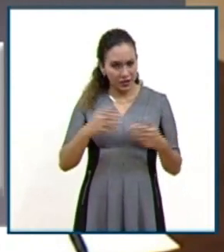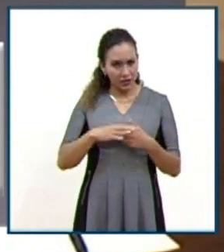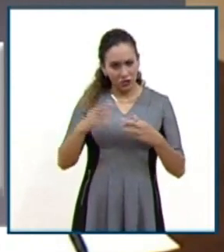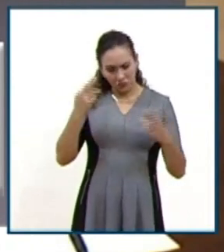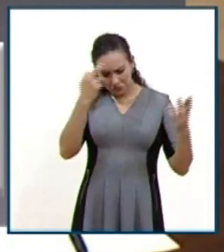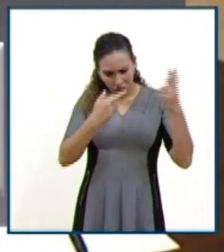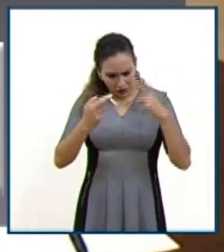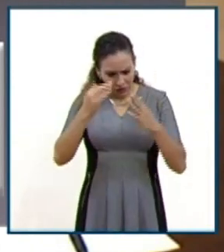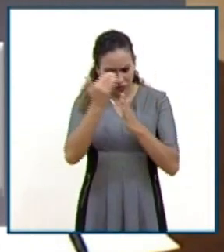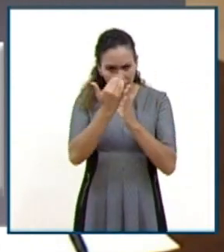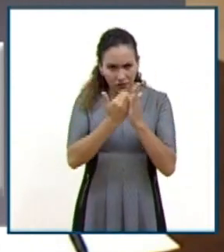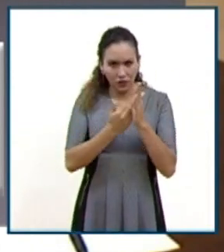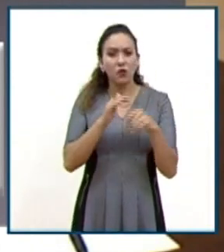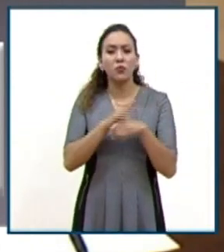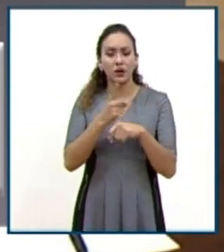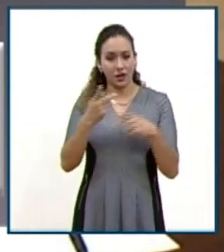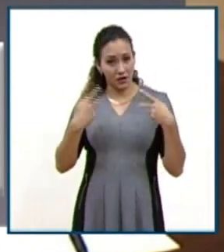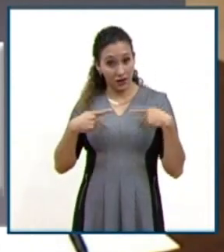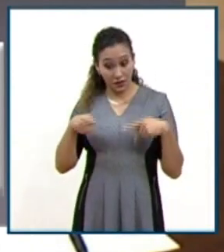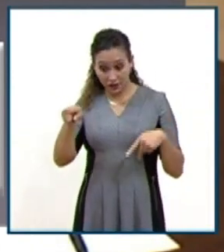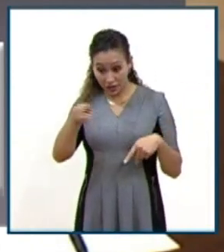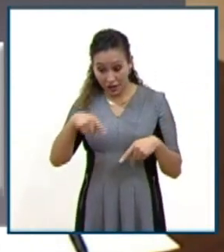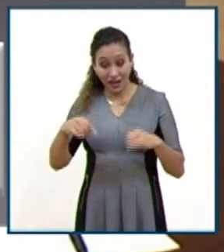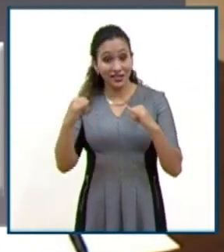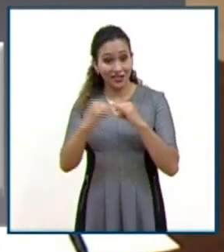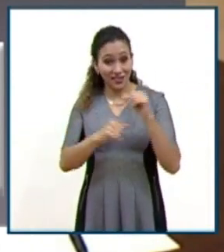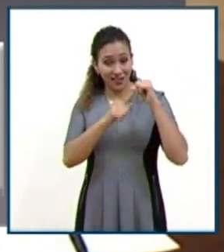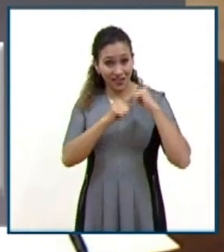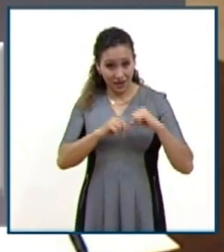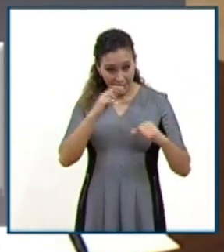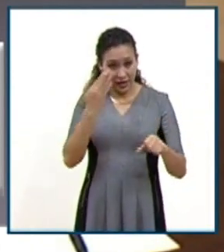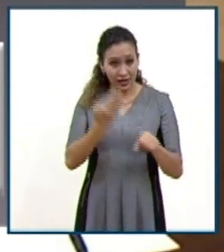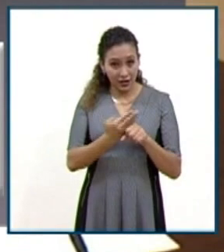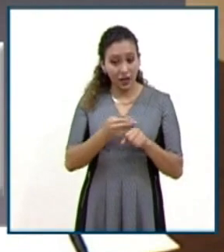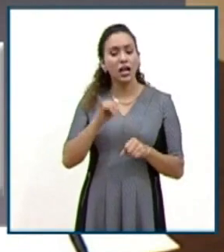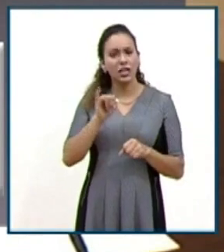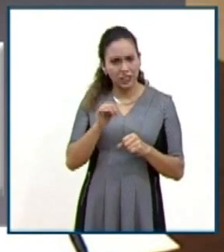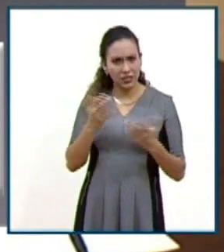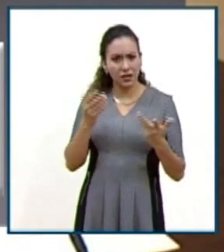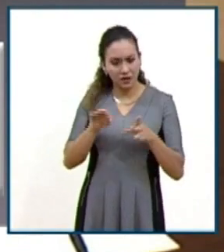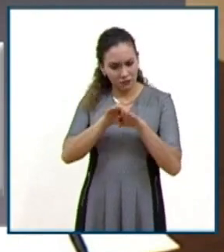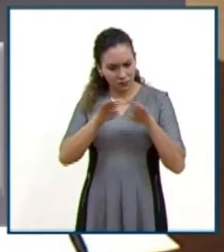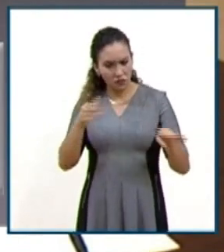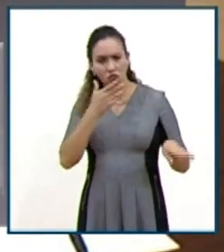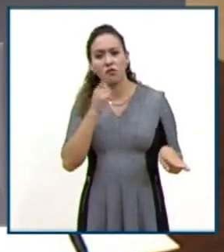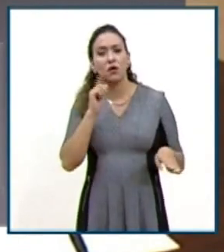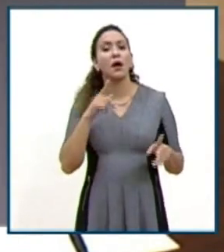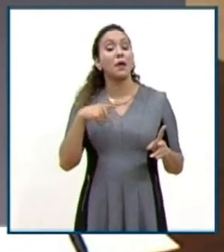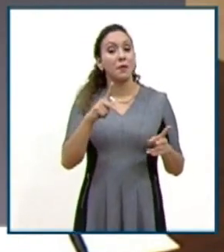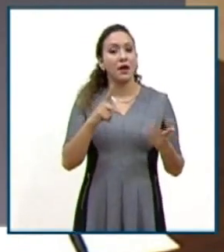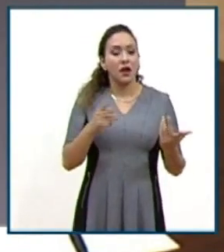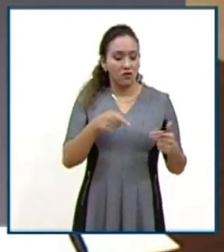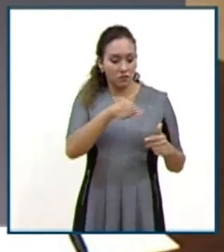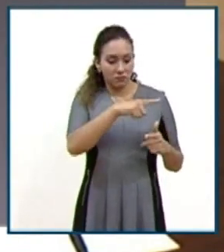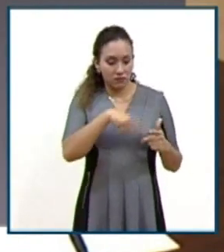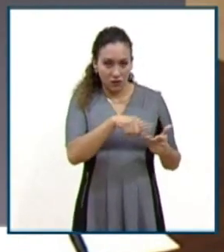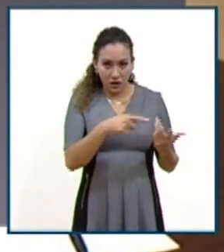registro supletorio de candidatos a senadurías por los principios de mayoría y representación proporcional en el actual